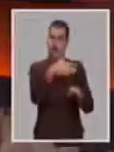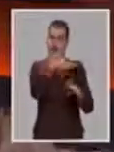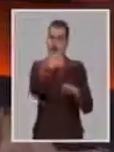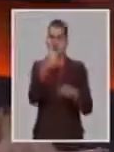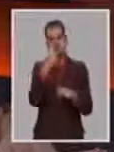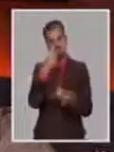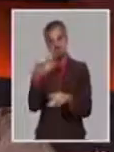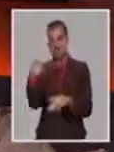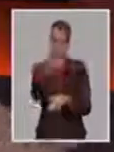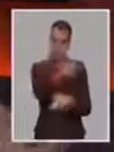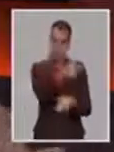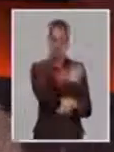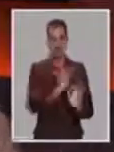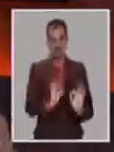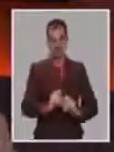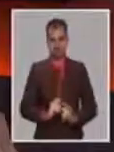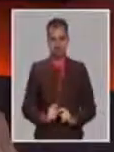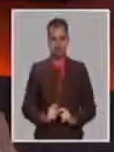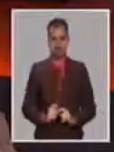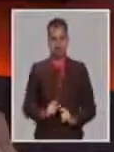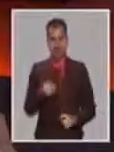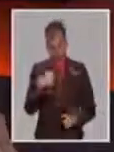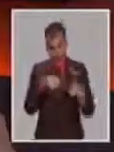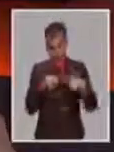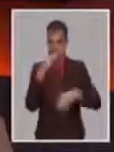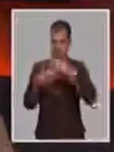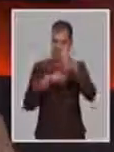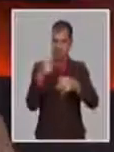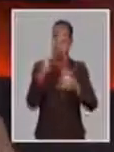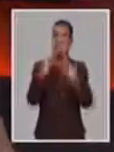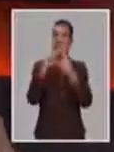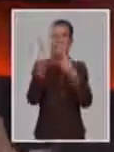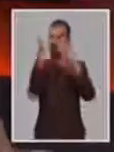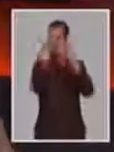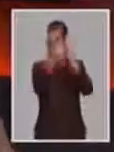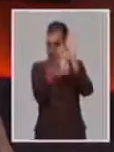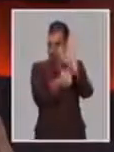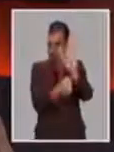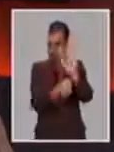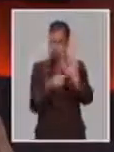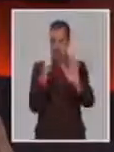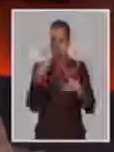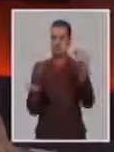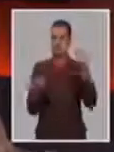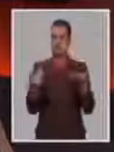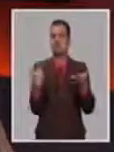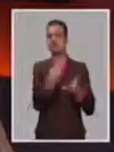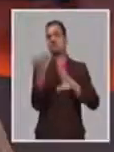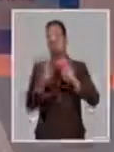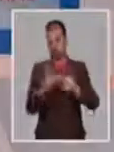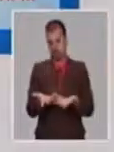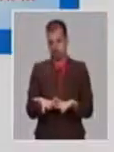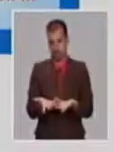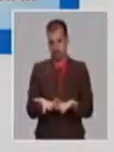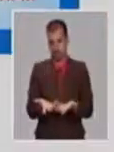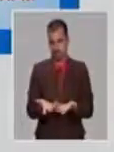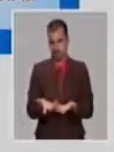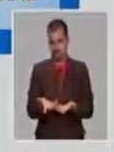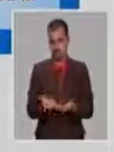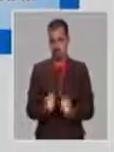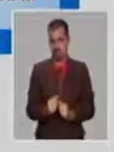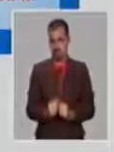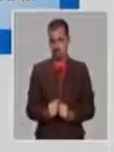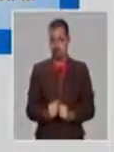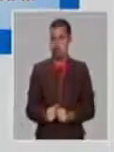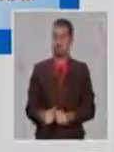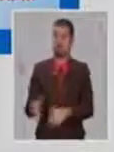evaluar la eficacia clínica, y voy a referirme a los objetivos, y es importante que la población sepa que vamos a comparar 2 esquemas de tratamiento. Un esquema de